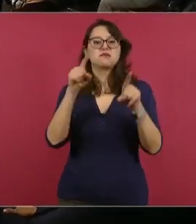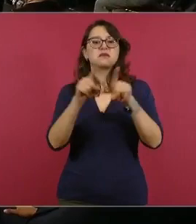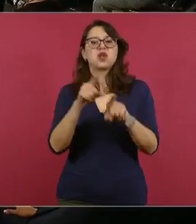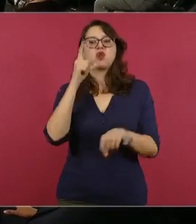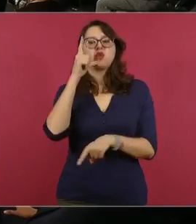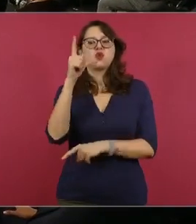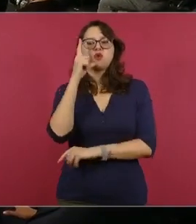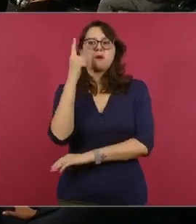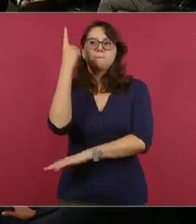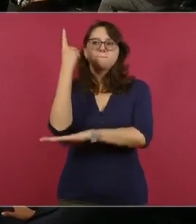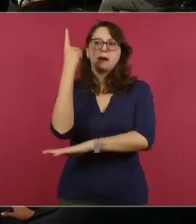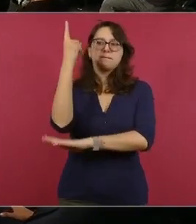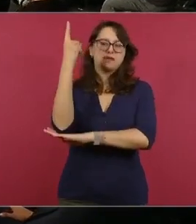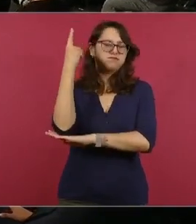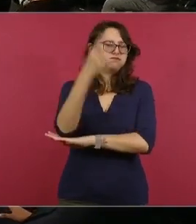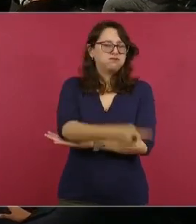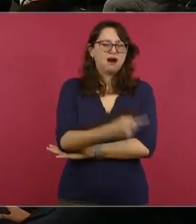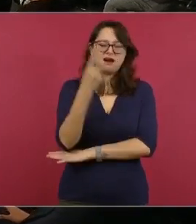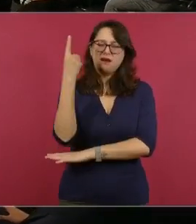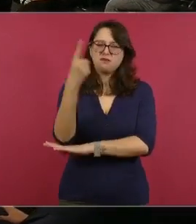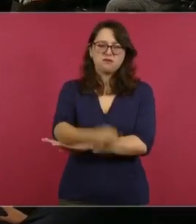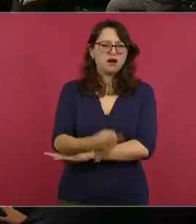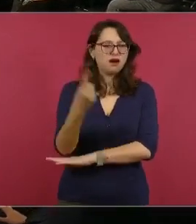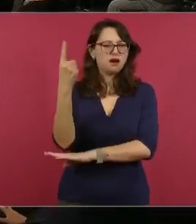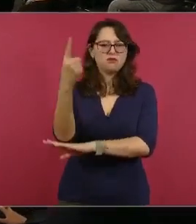todos. Y